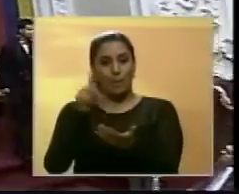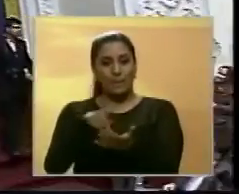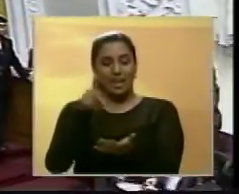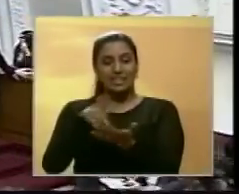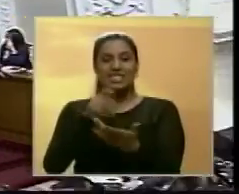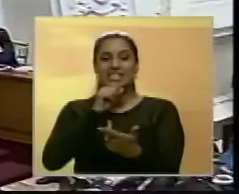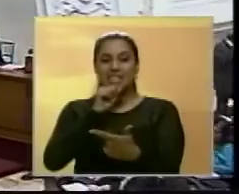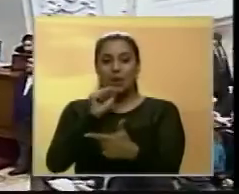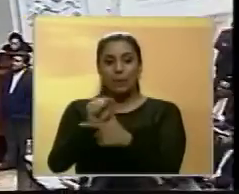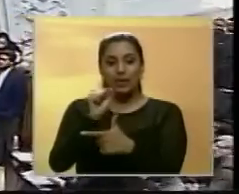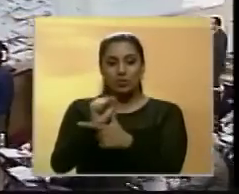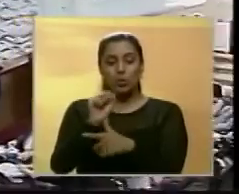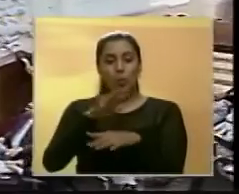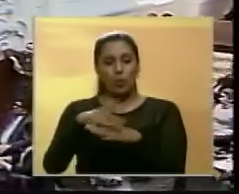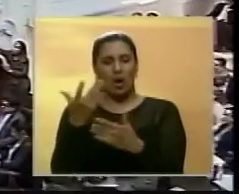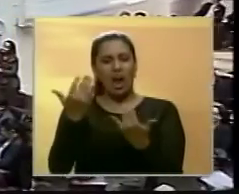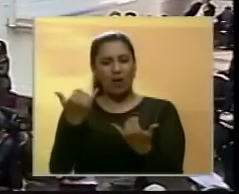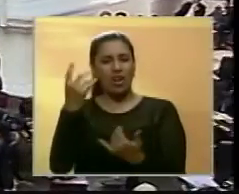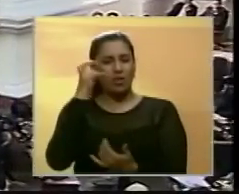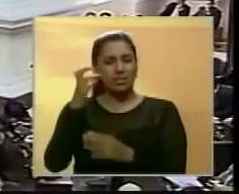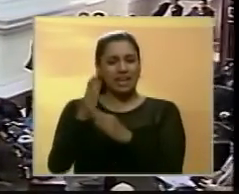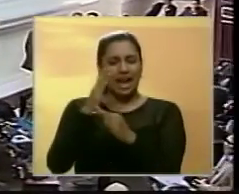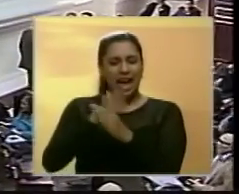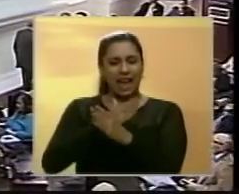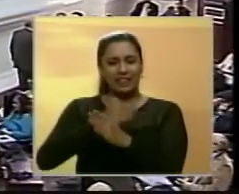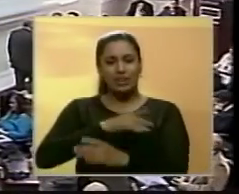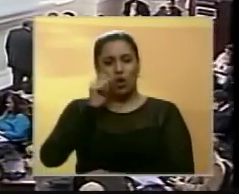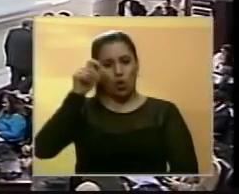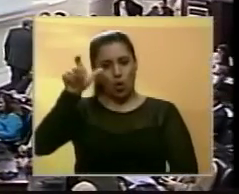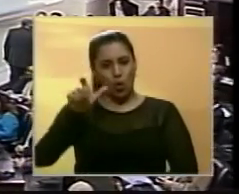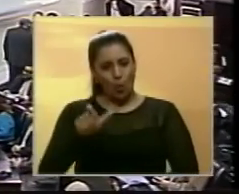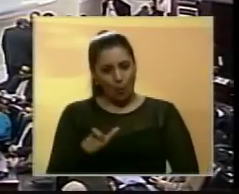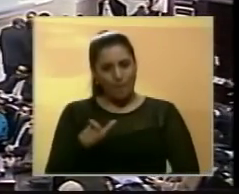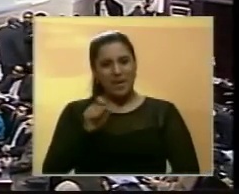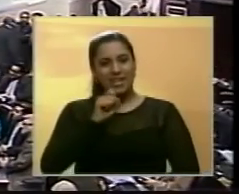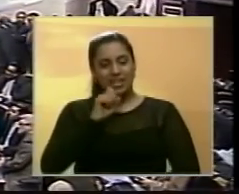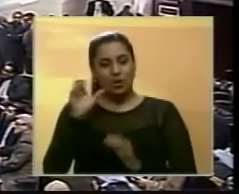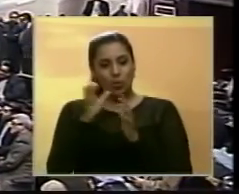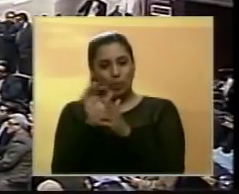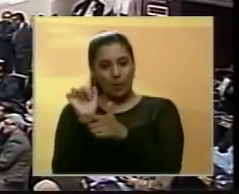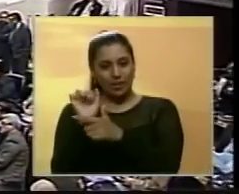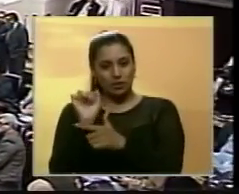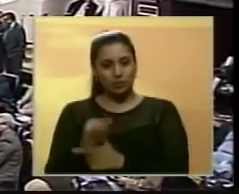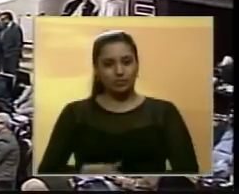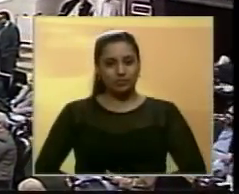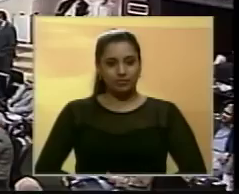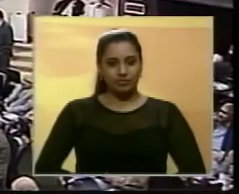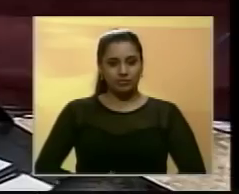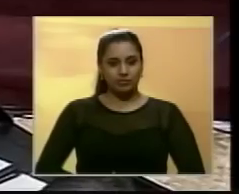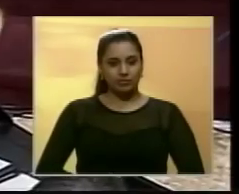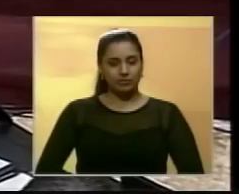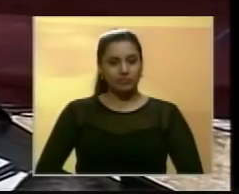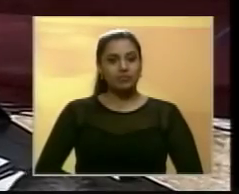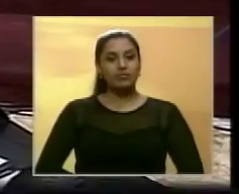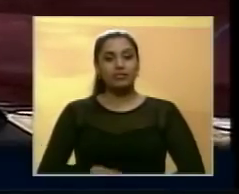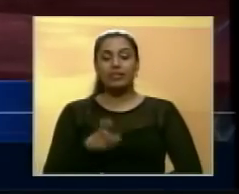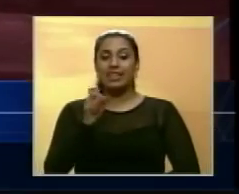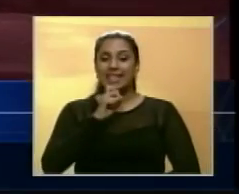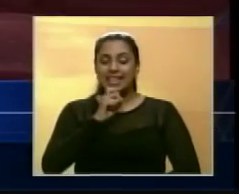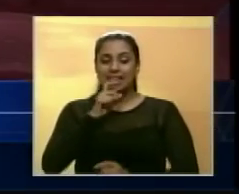bancada del oficialismo. Vamos a ver qué fue lo que dijo Luis Soteldo del Gran Polo Patriótico.